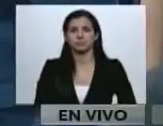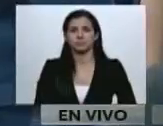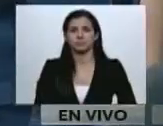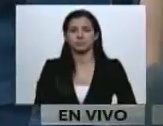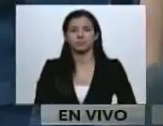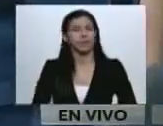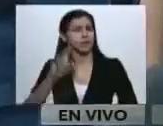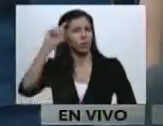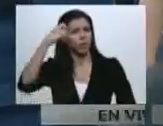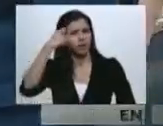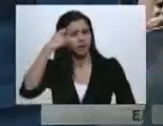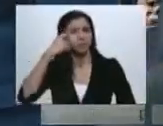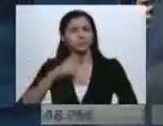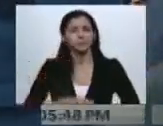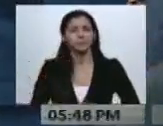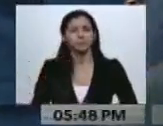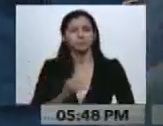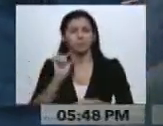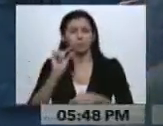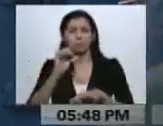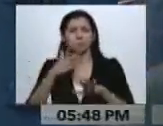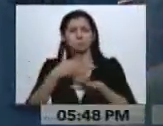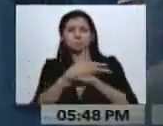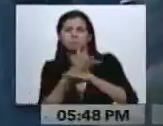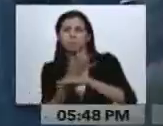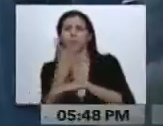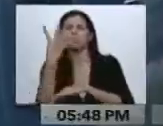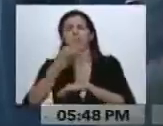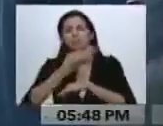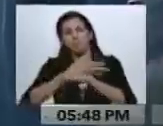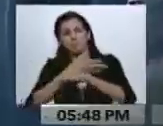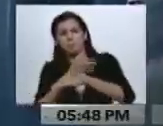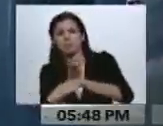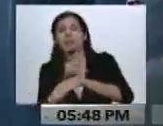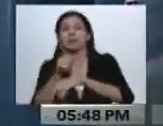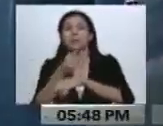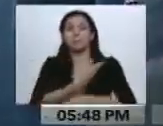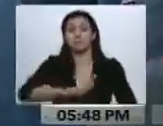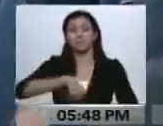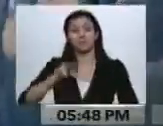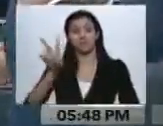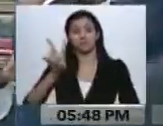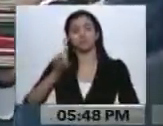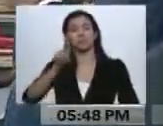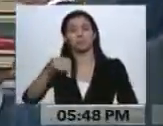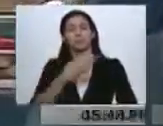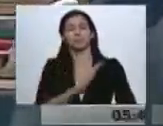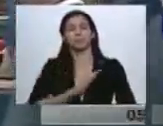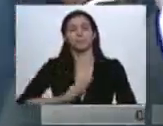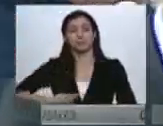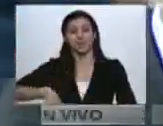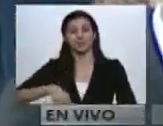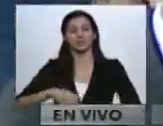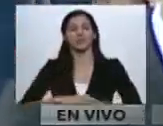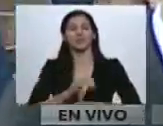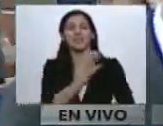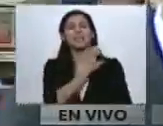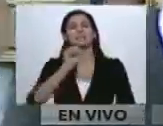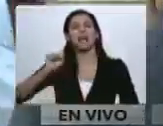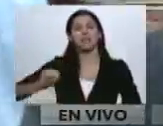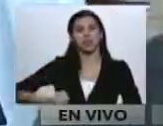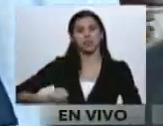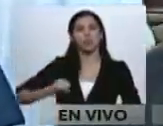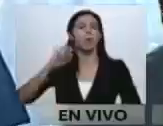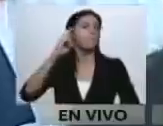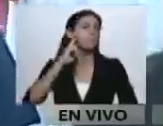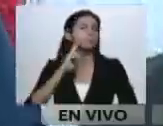Le recordamos que poco después de las 4 de la tarde, el presidente venezolano y el presidente de El Salvador, de Bolivia, de